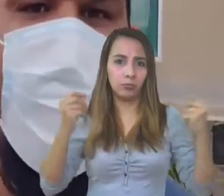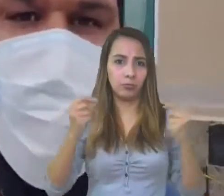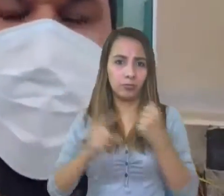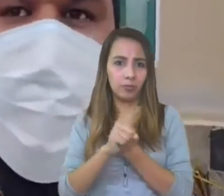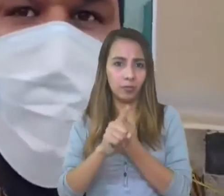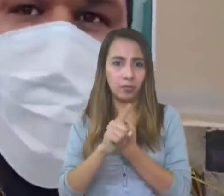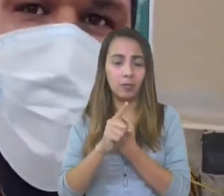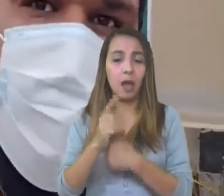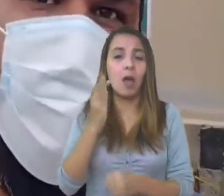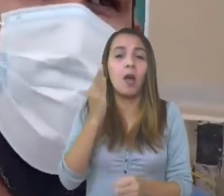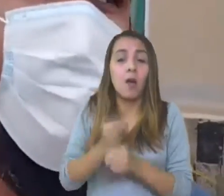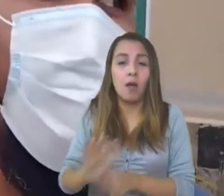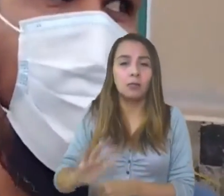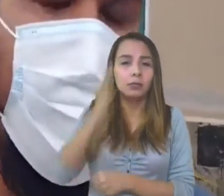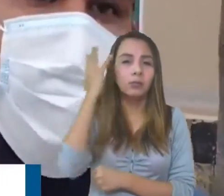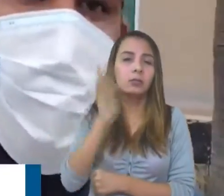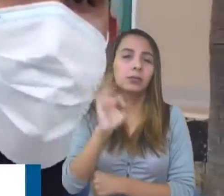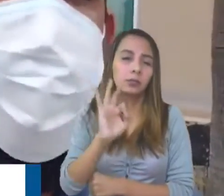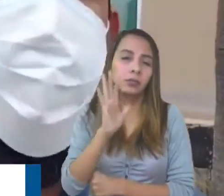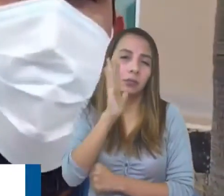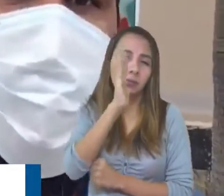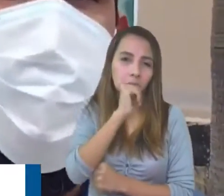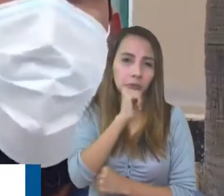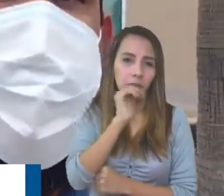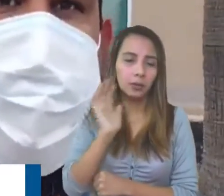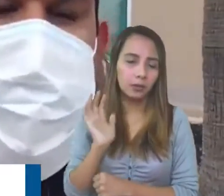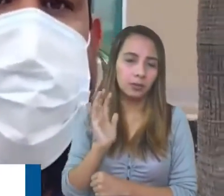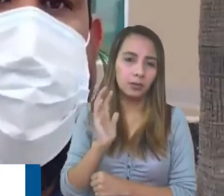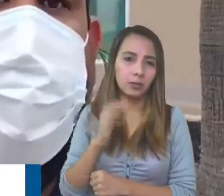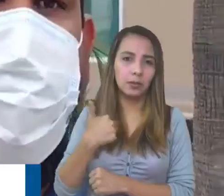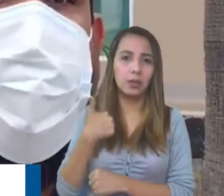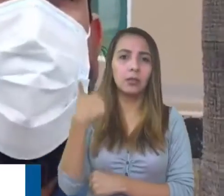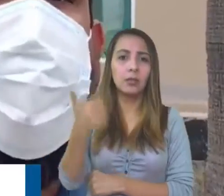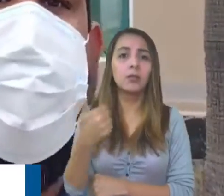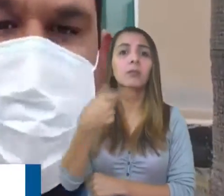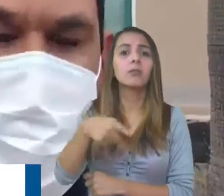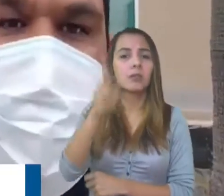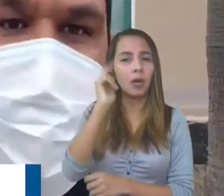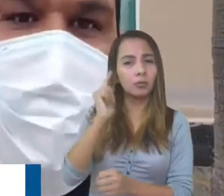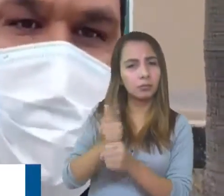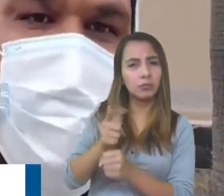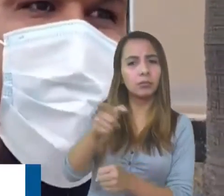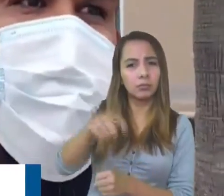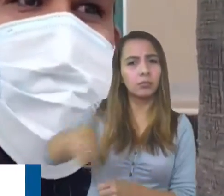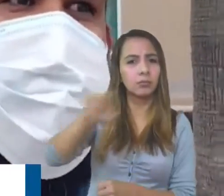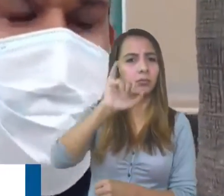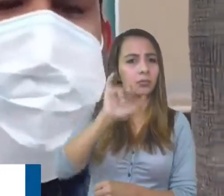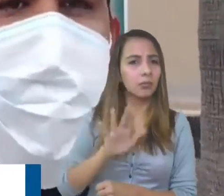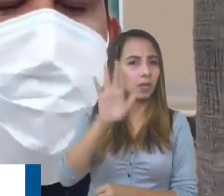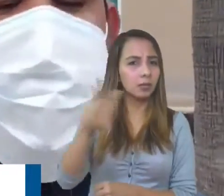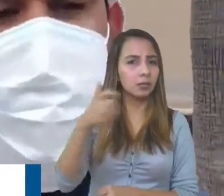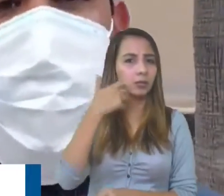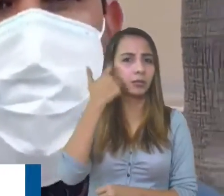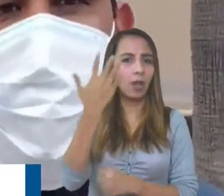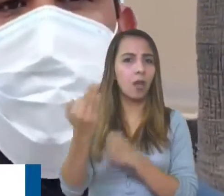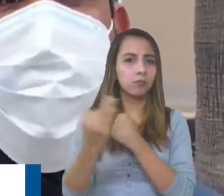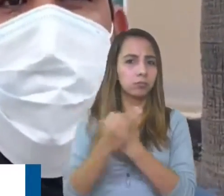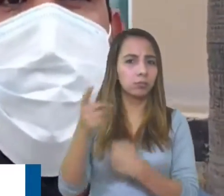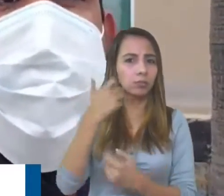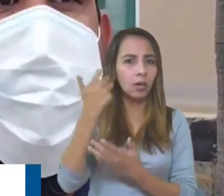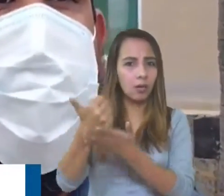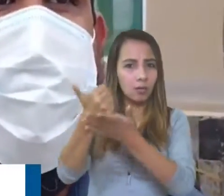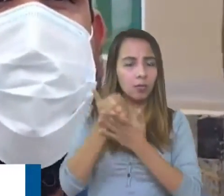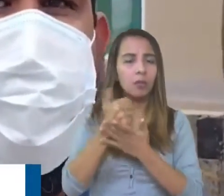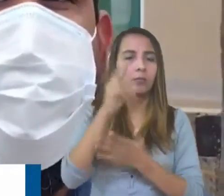no del momento, no tienen las facultades de momento, pero sí nos dimos cuenta que nos quieren ayudar y estamos agradecidos con